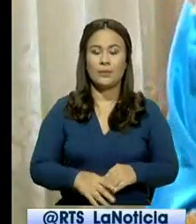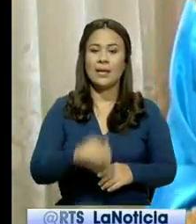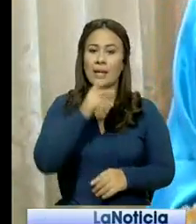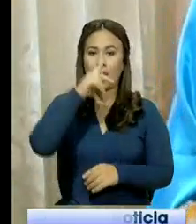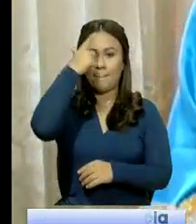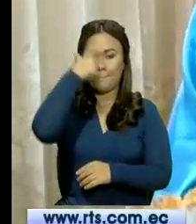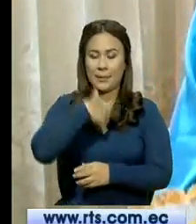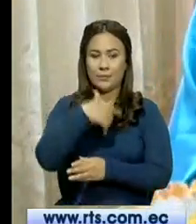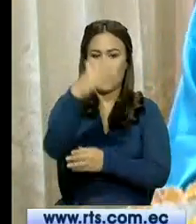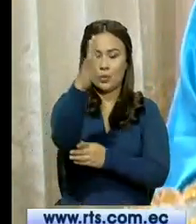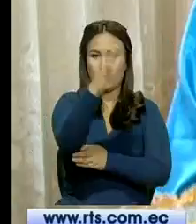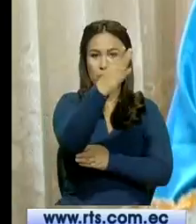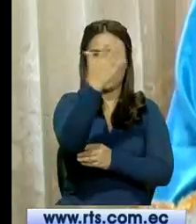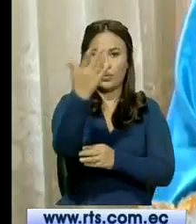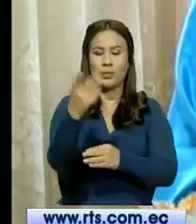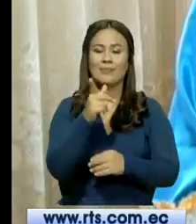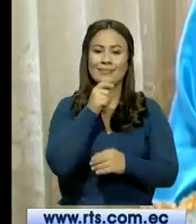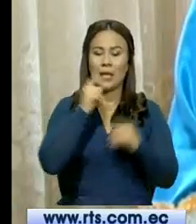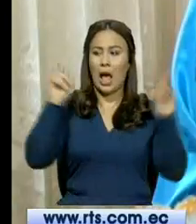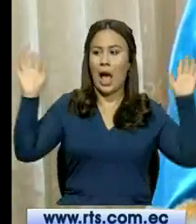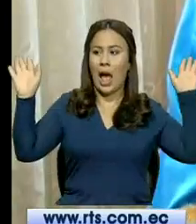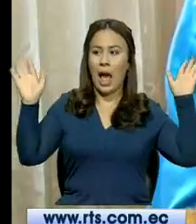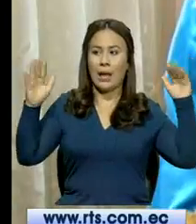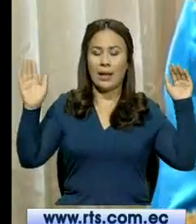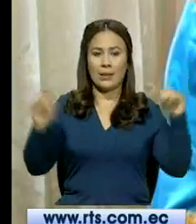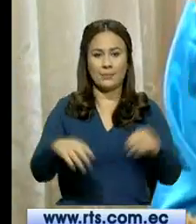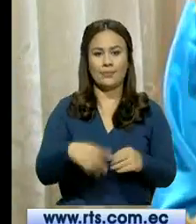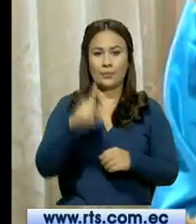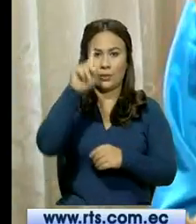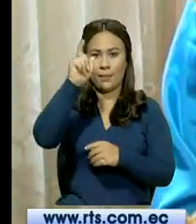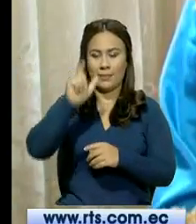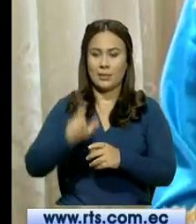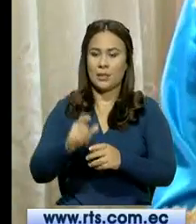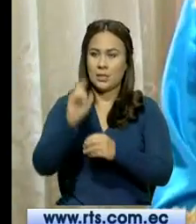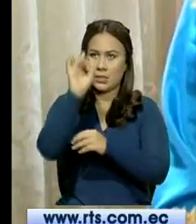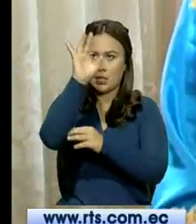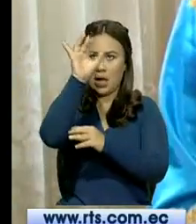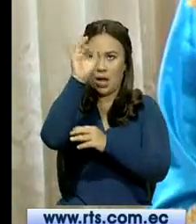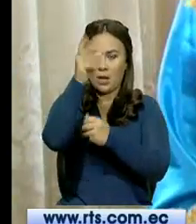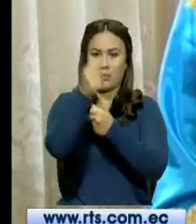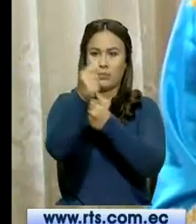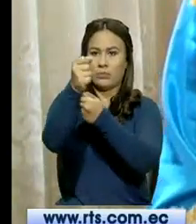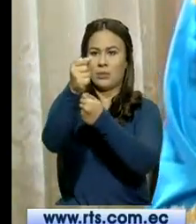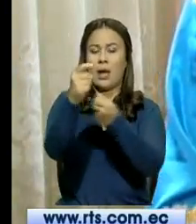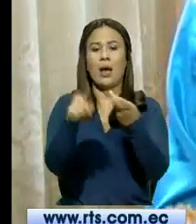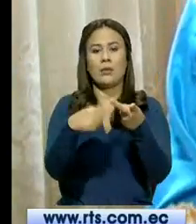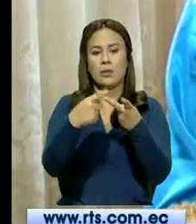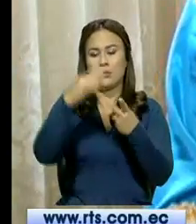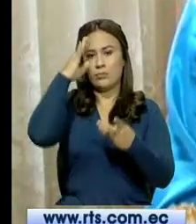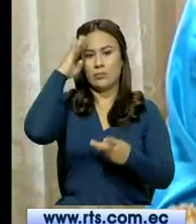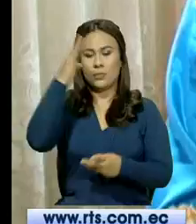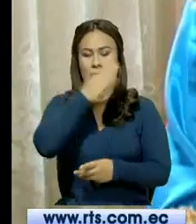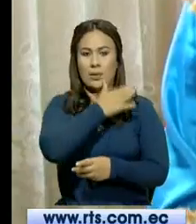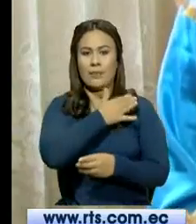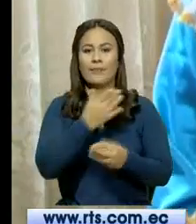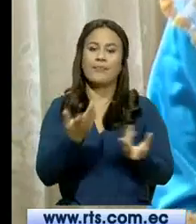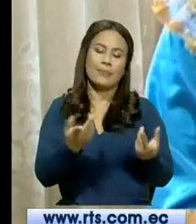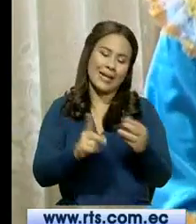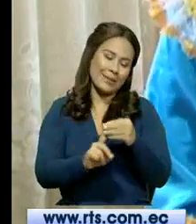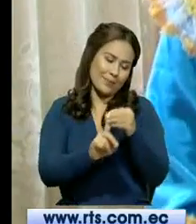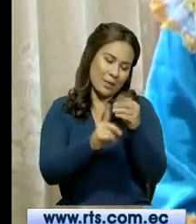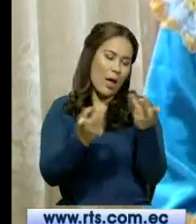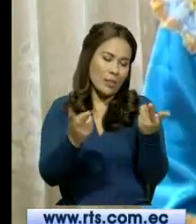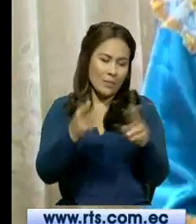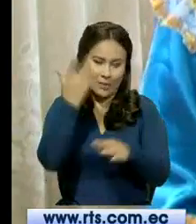el ángel de la estrella, el rey moro, el capitán, y obviamente el personaje principal